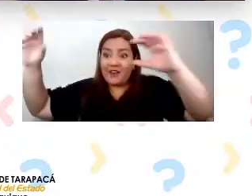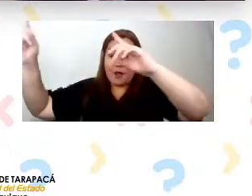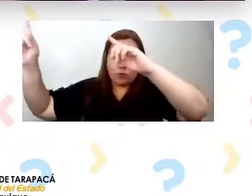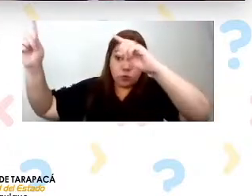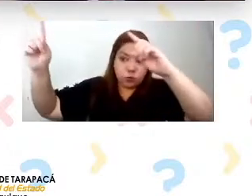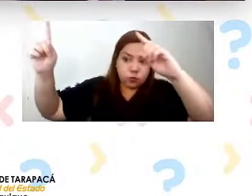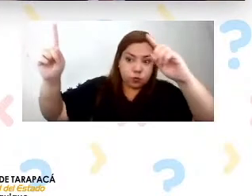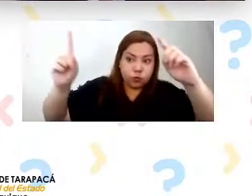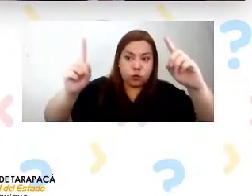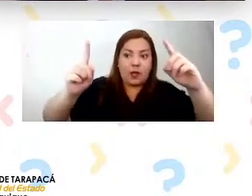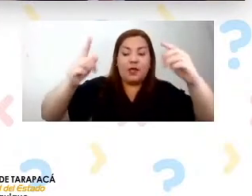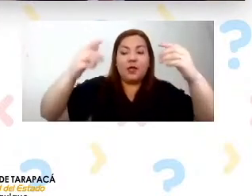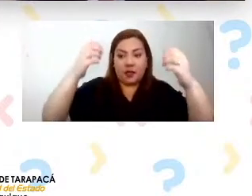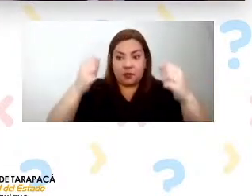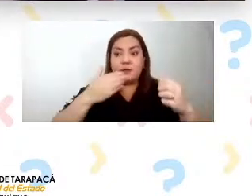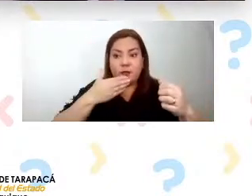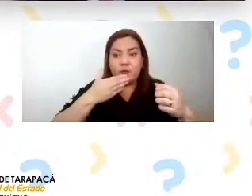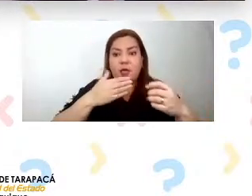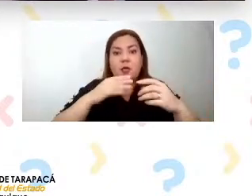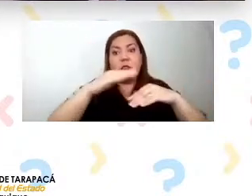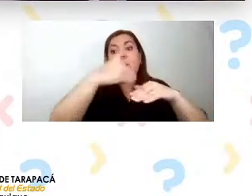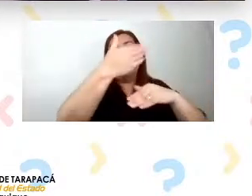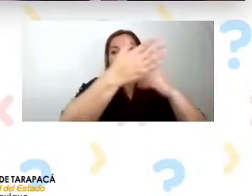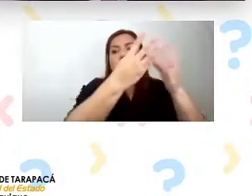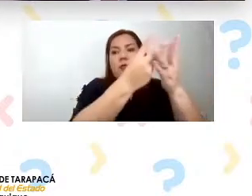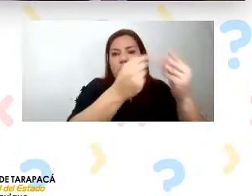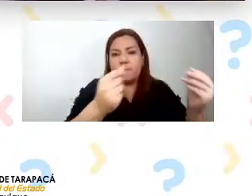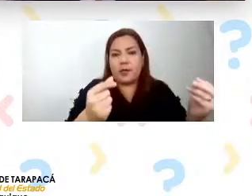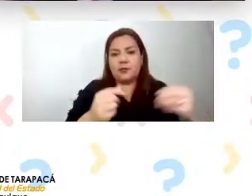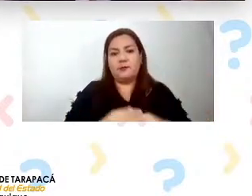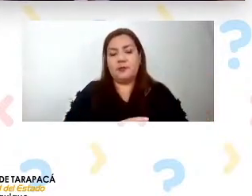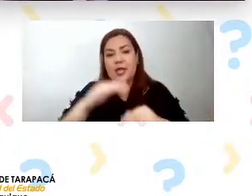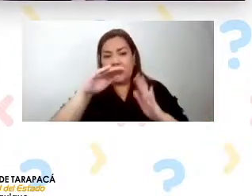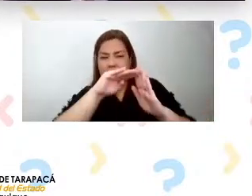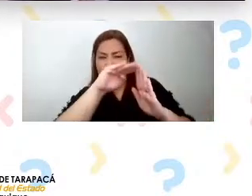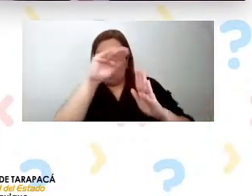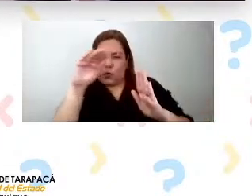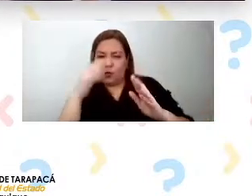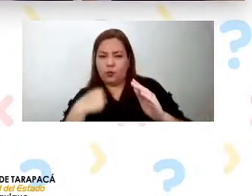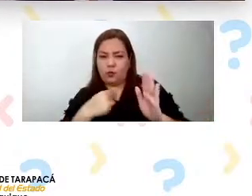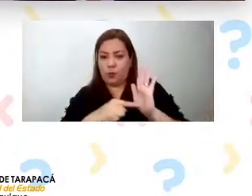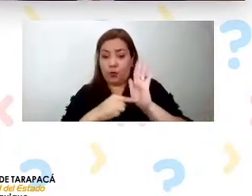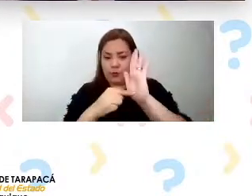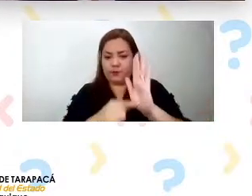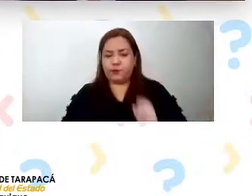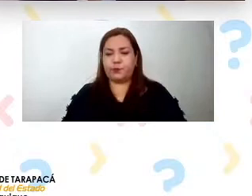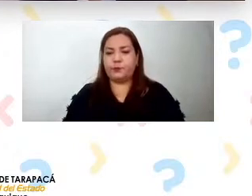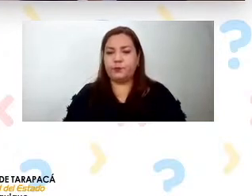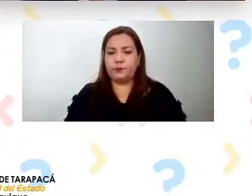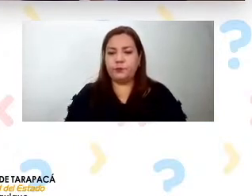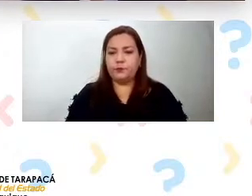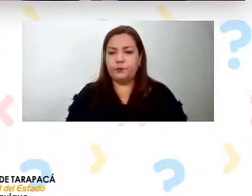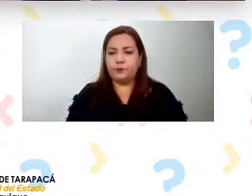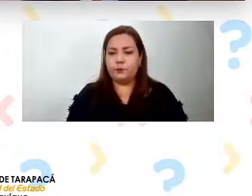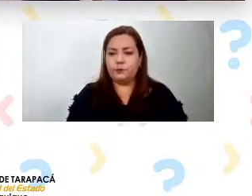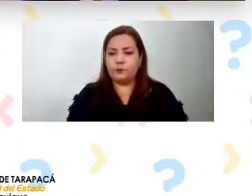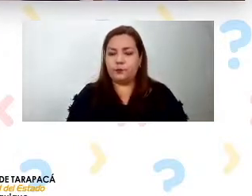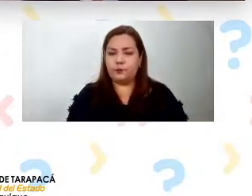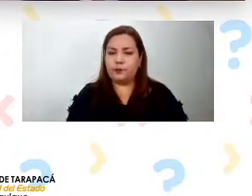continente y que desaparecen más o menos a esta altura, dependiendo de la temperatura. ¿Qué